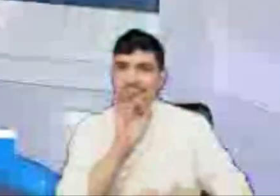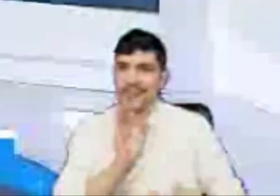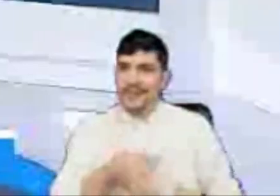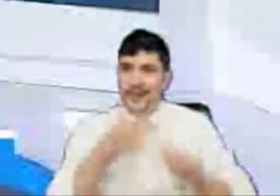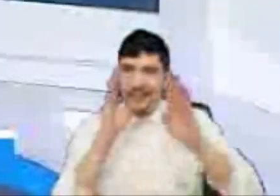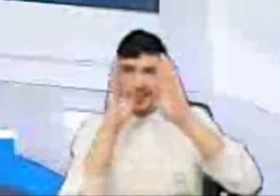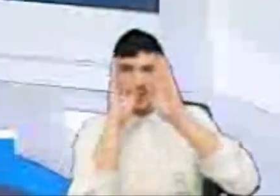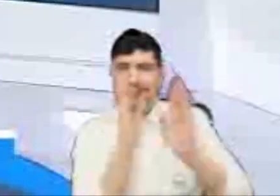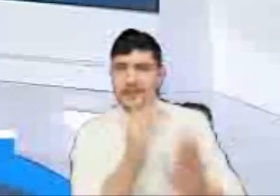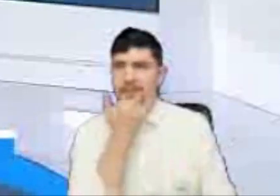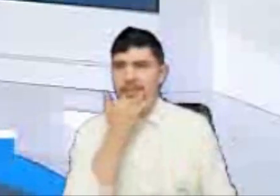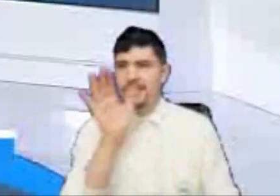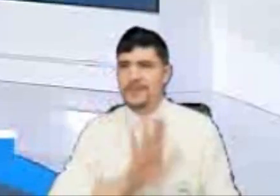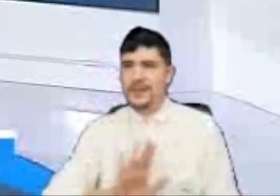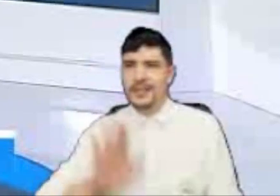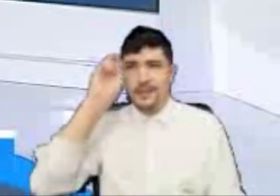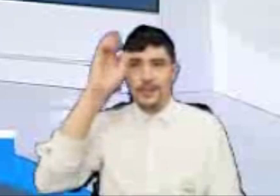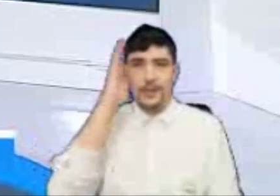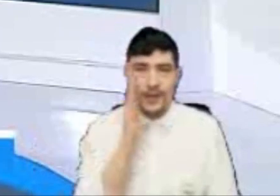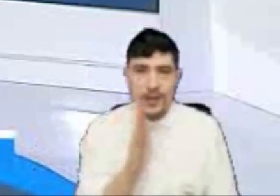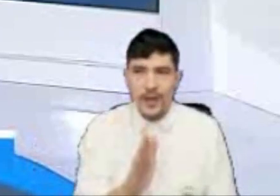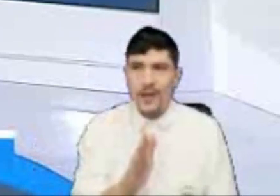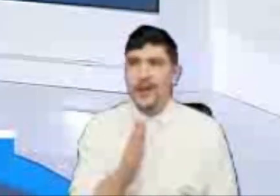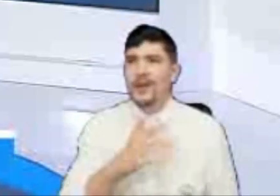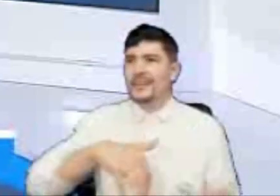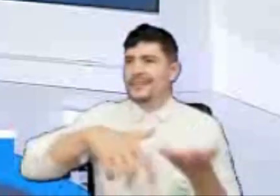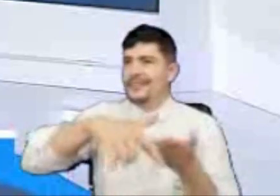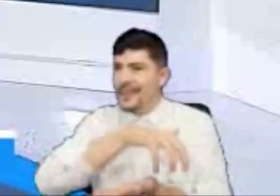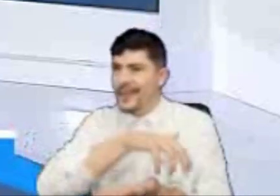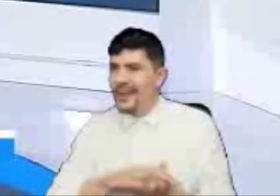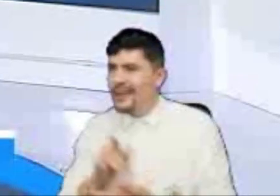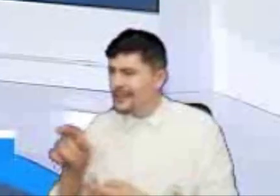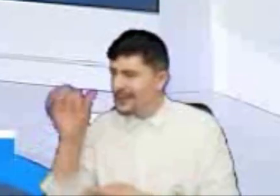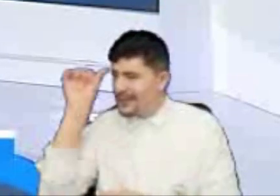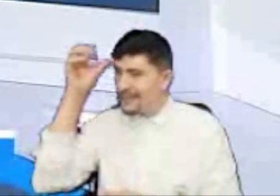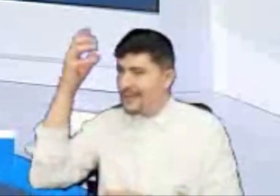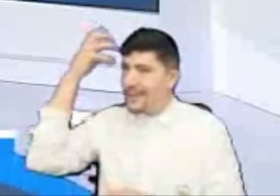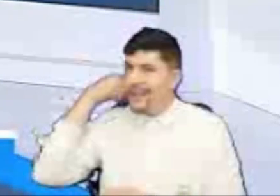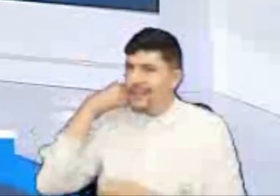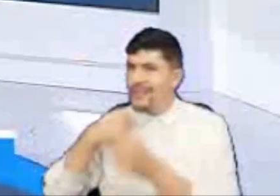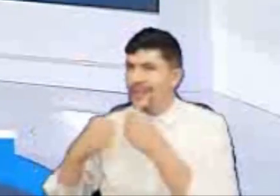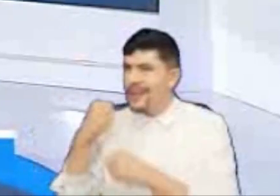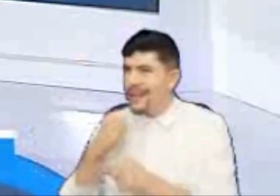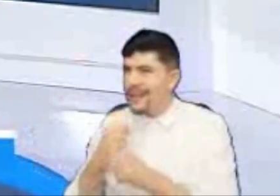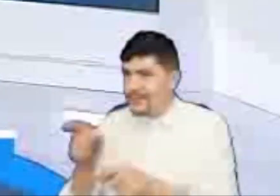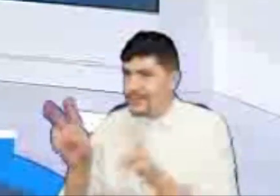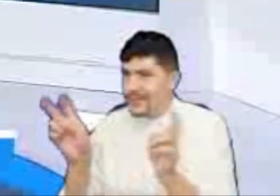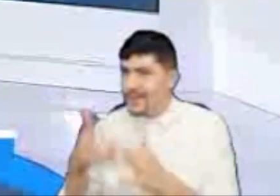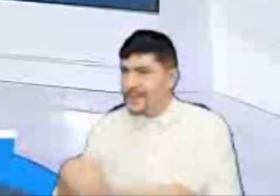Santander y Santander. ¿Cómo fue esas anécdotas de esos años tan importantes para ustedes?